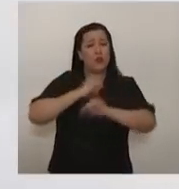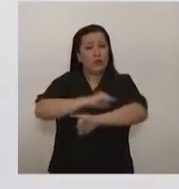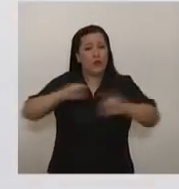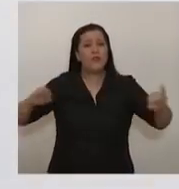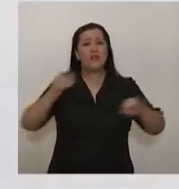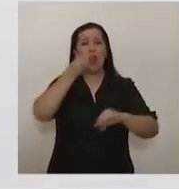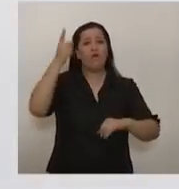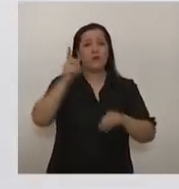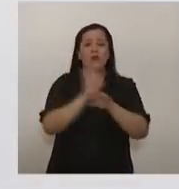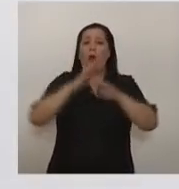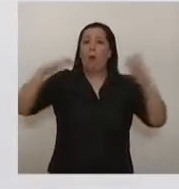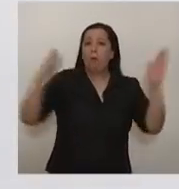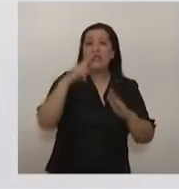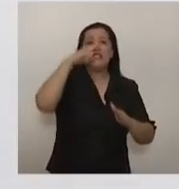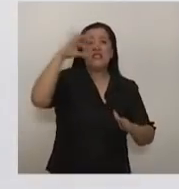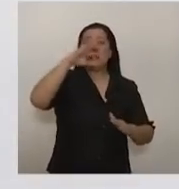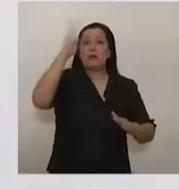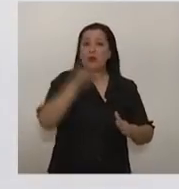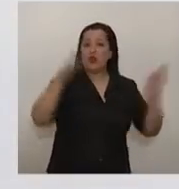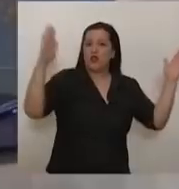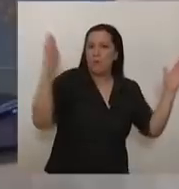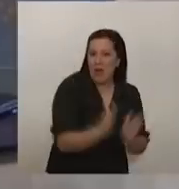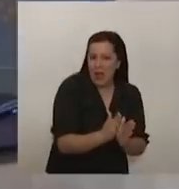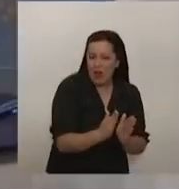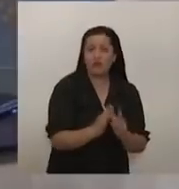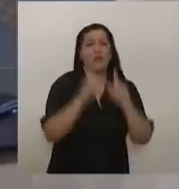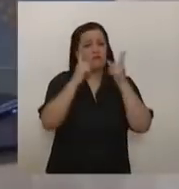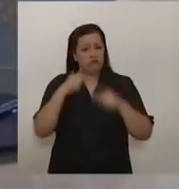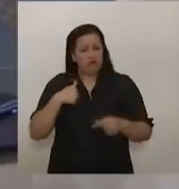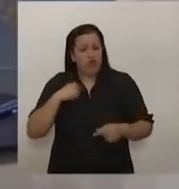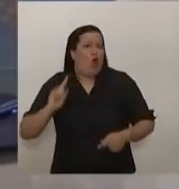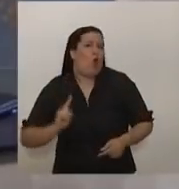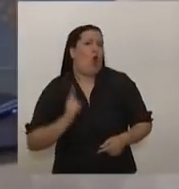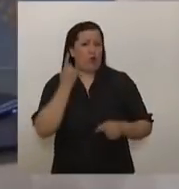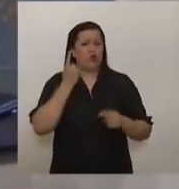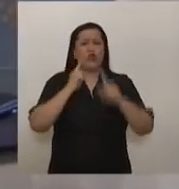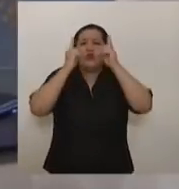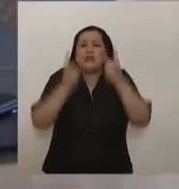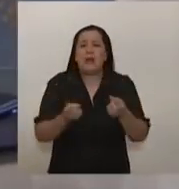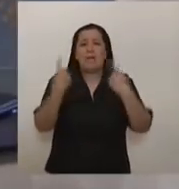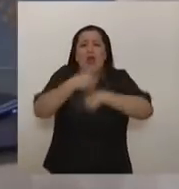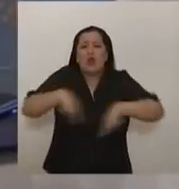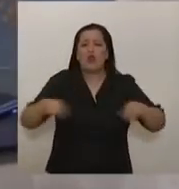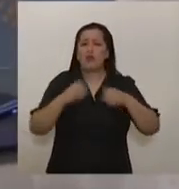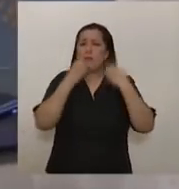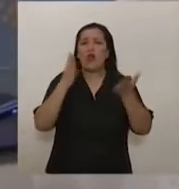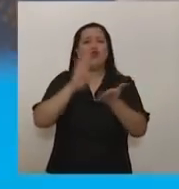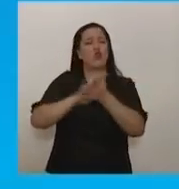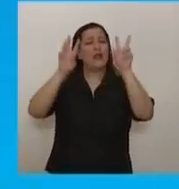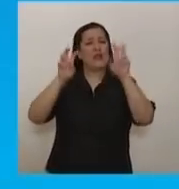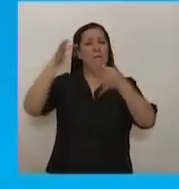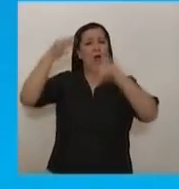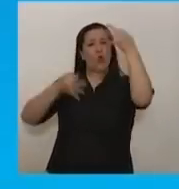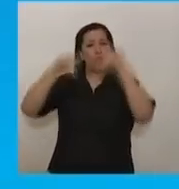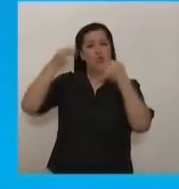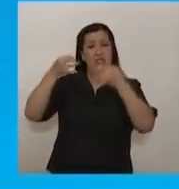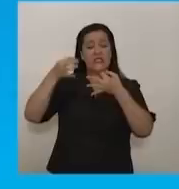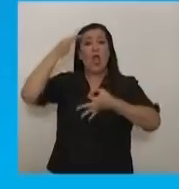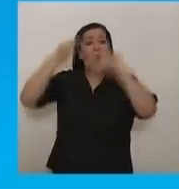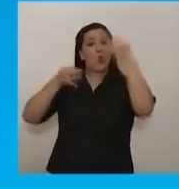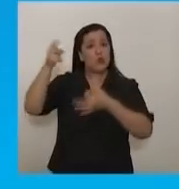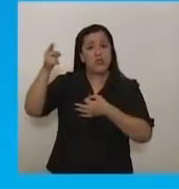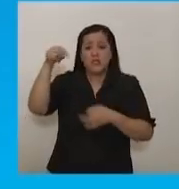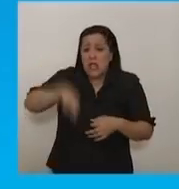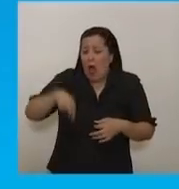oficial bajó un 70%. Estoy muy orgulloso también de las mejoras que hicimos en la justicia. Dejamos una justicia